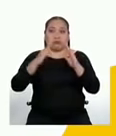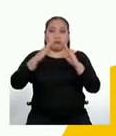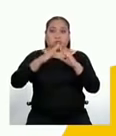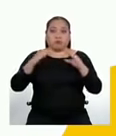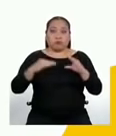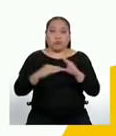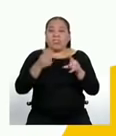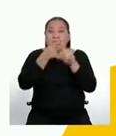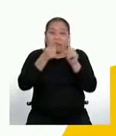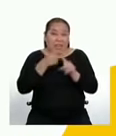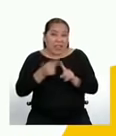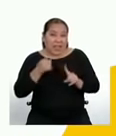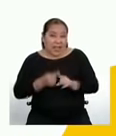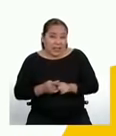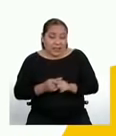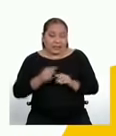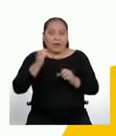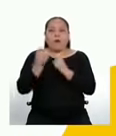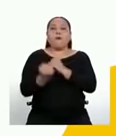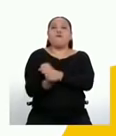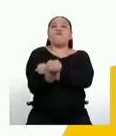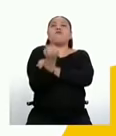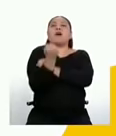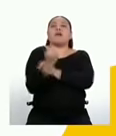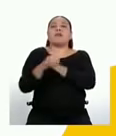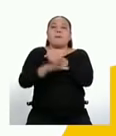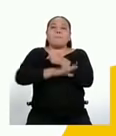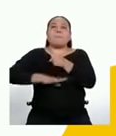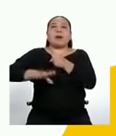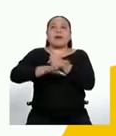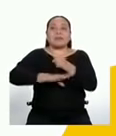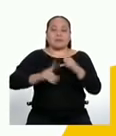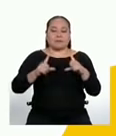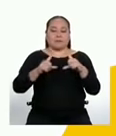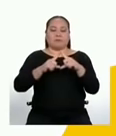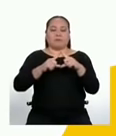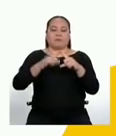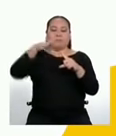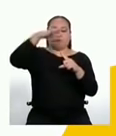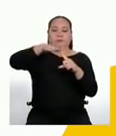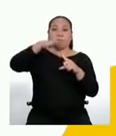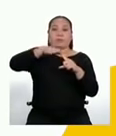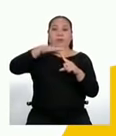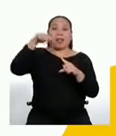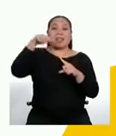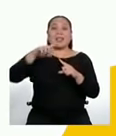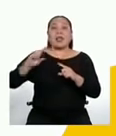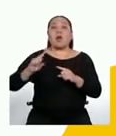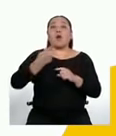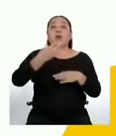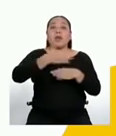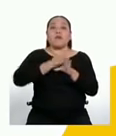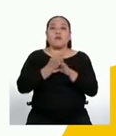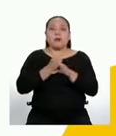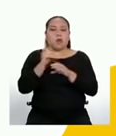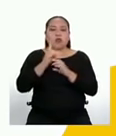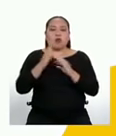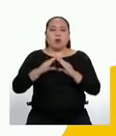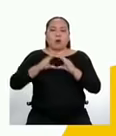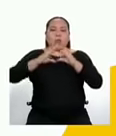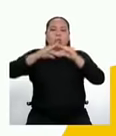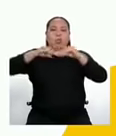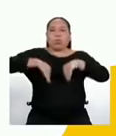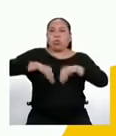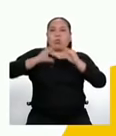la cual brinda gran rigidez. El triángulo es la única forma entre todos los polígonos que impide que la estructura se